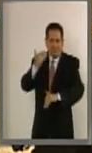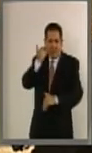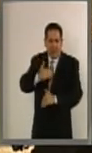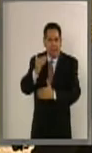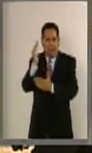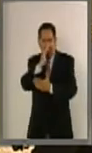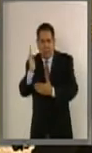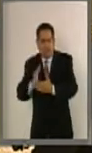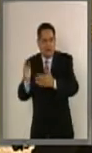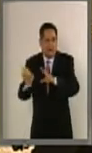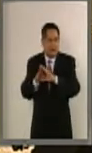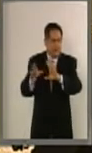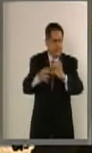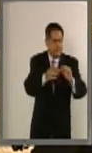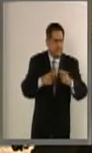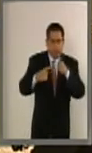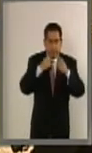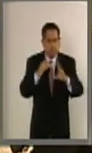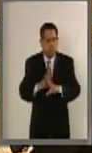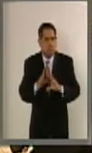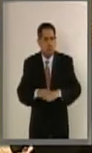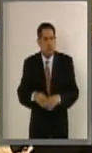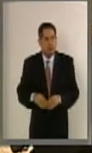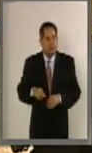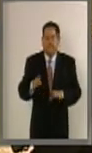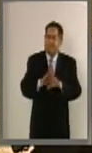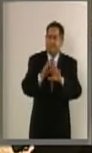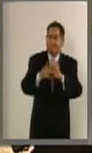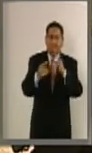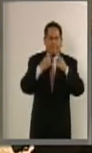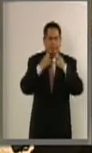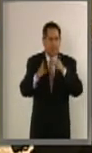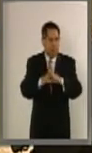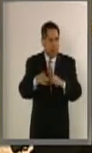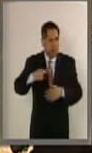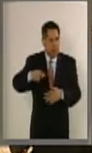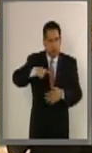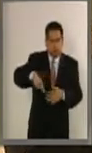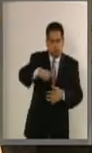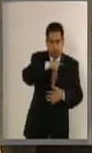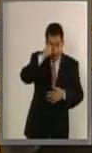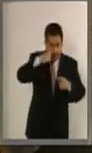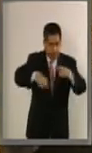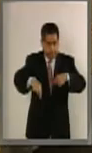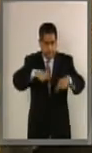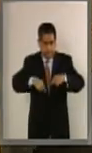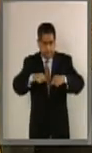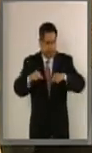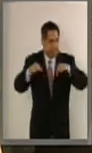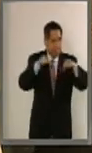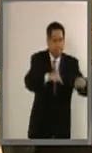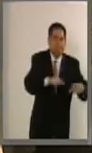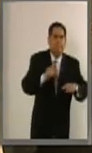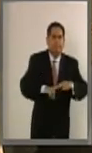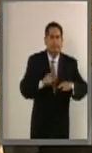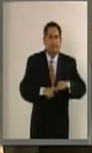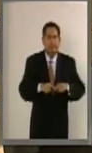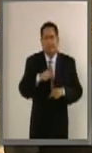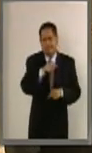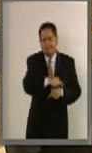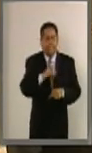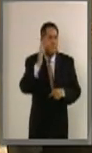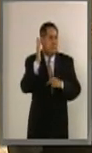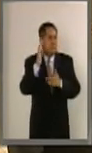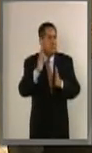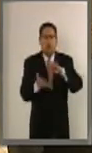gradas, en lugar de que se apilen las barras bravas de aficionados al fútbol, se apilan las